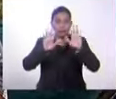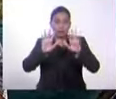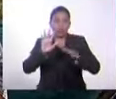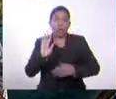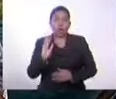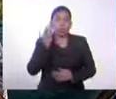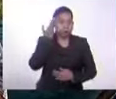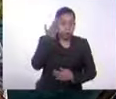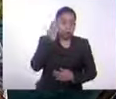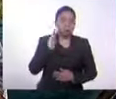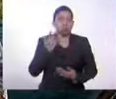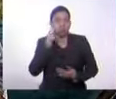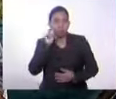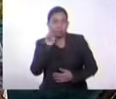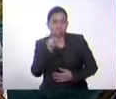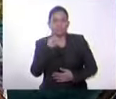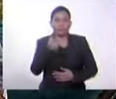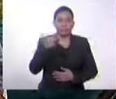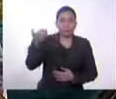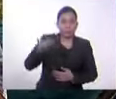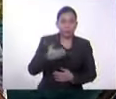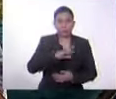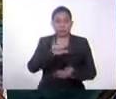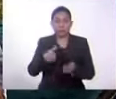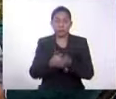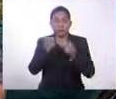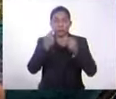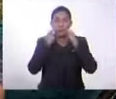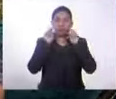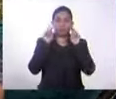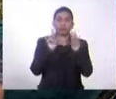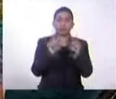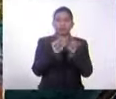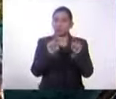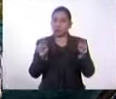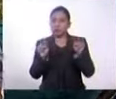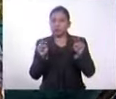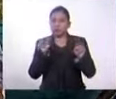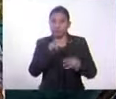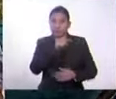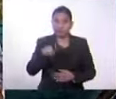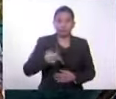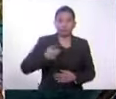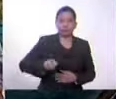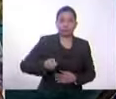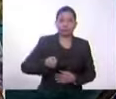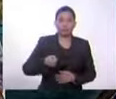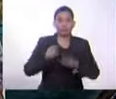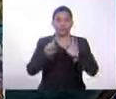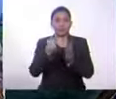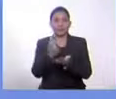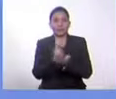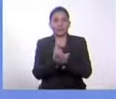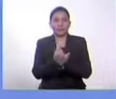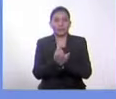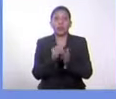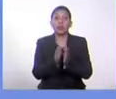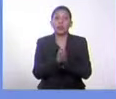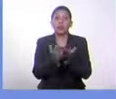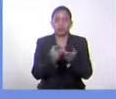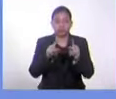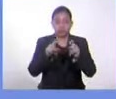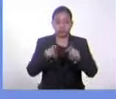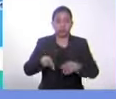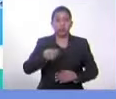cable. Hacemos una invitación a cada una de las personas que forman parte del grupo escolar de sexto grado a que tengan lista su guía